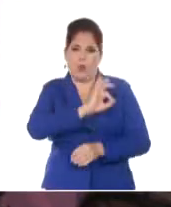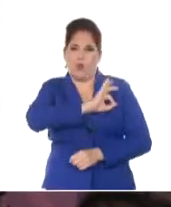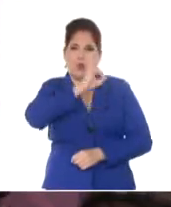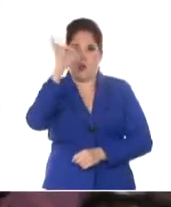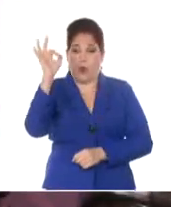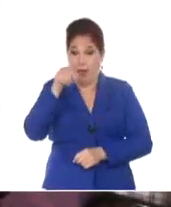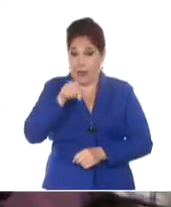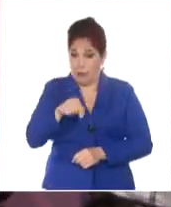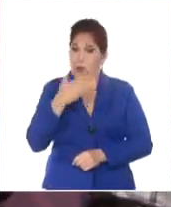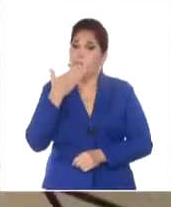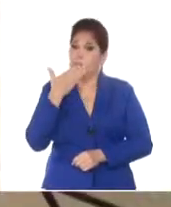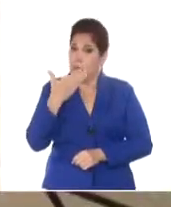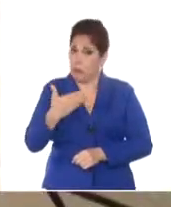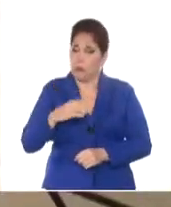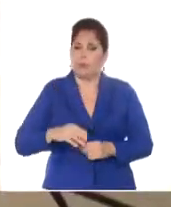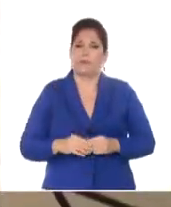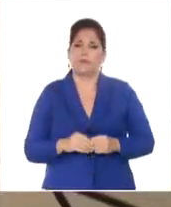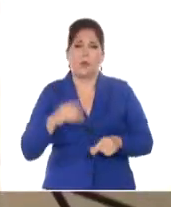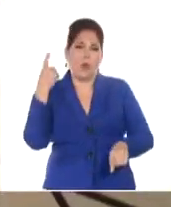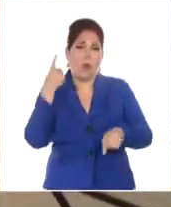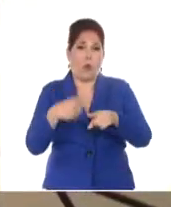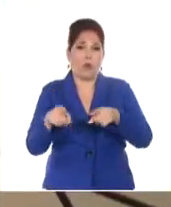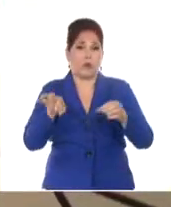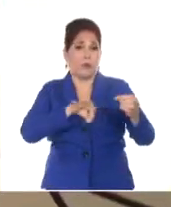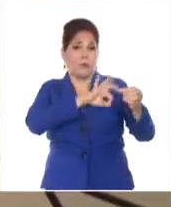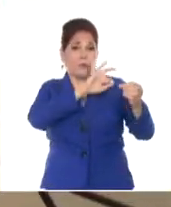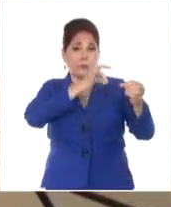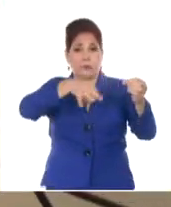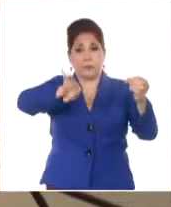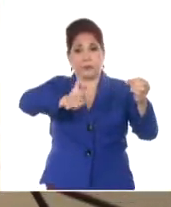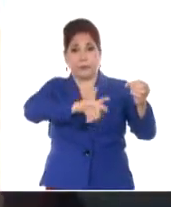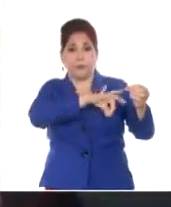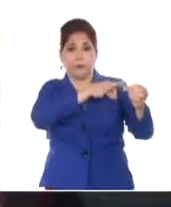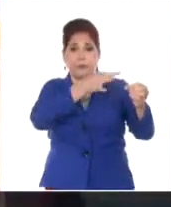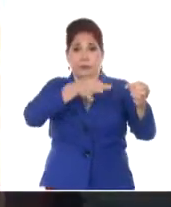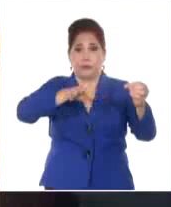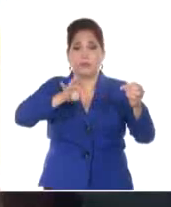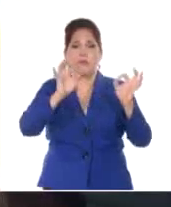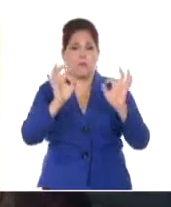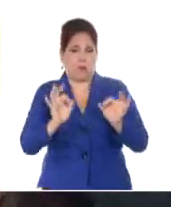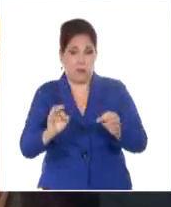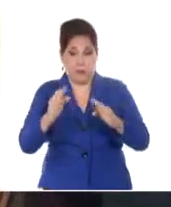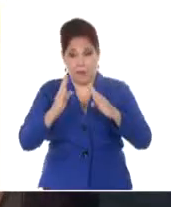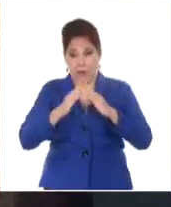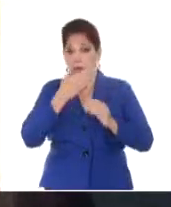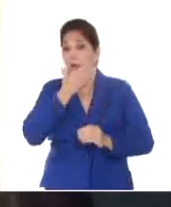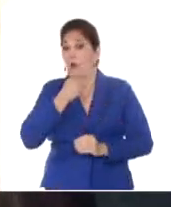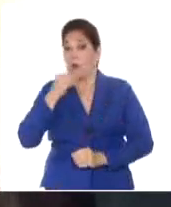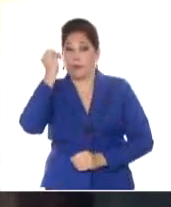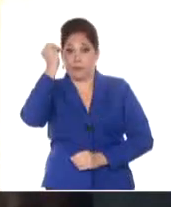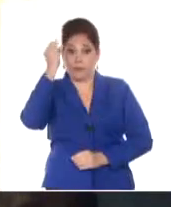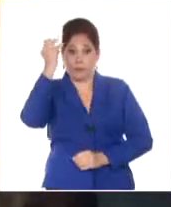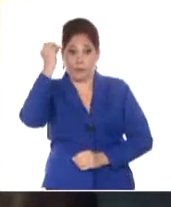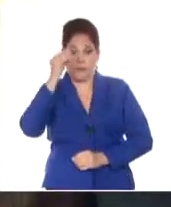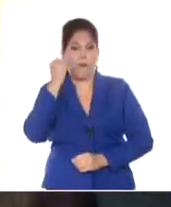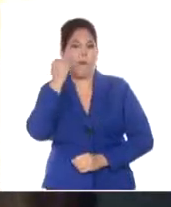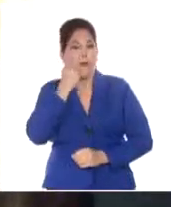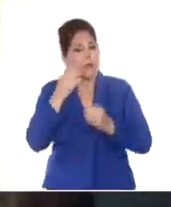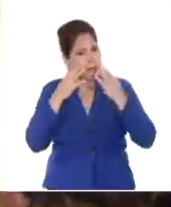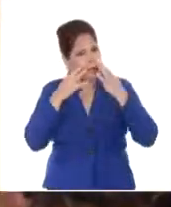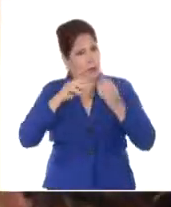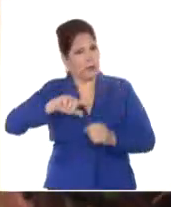Excelente versión de La Engañadora interpretó el cuarteto Cuba Cuerdas. La Casa del Joven Creador, más allá de